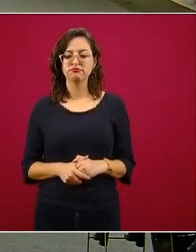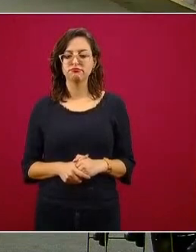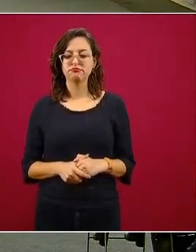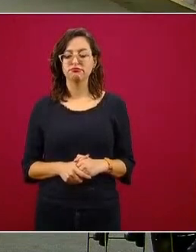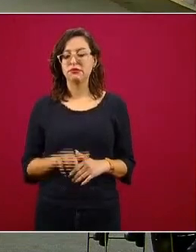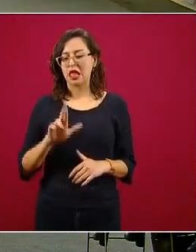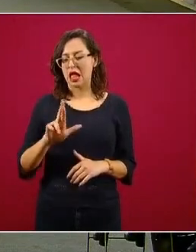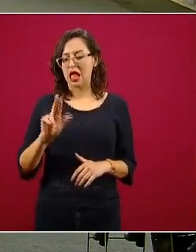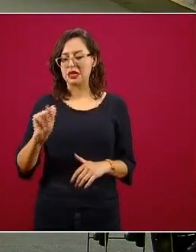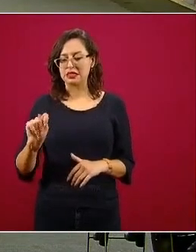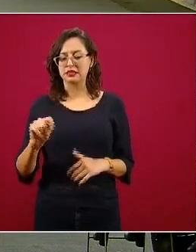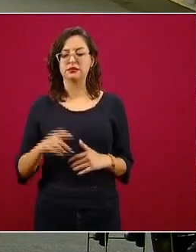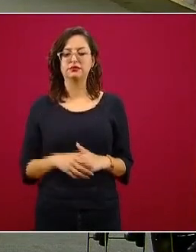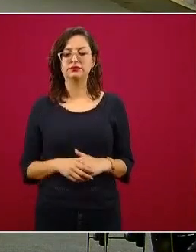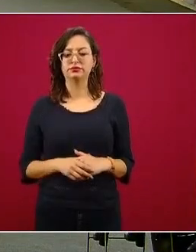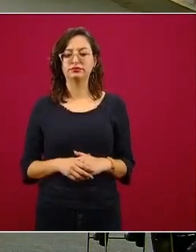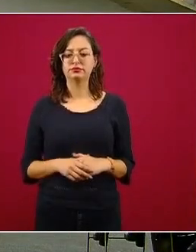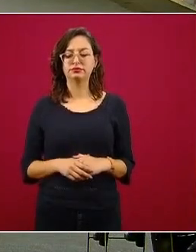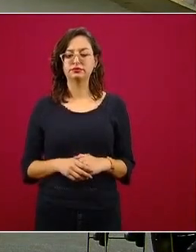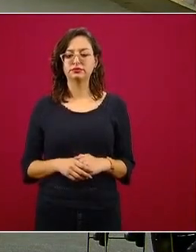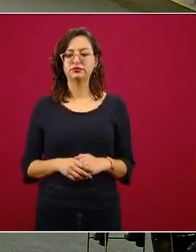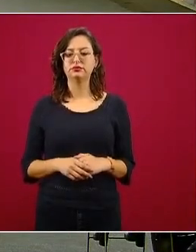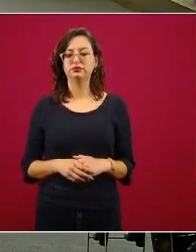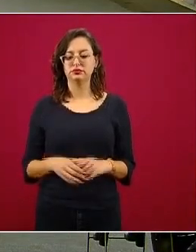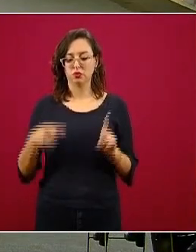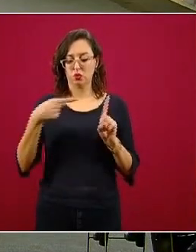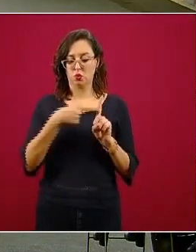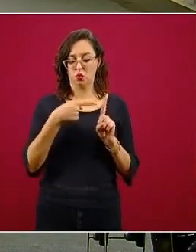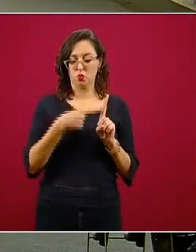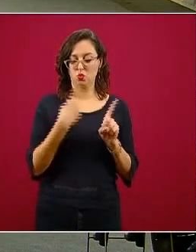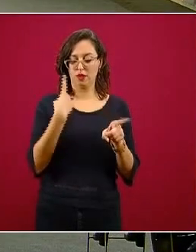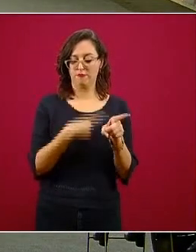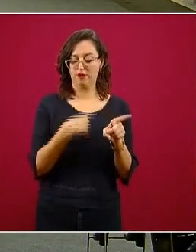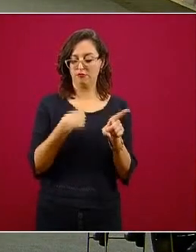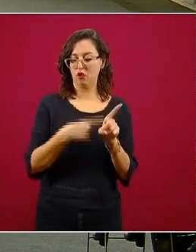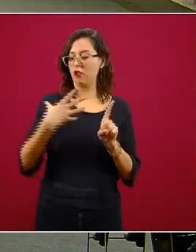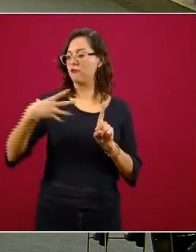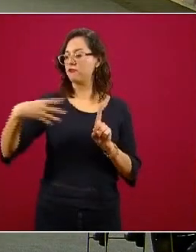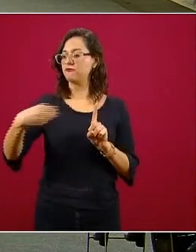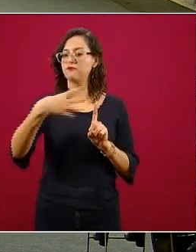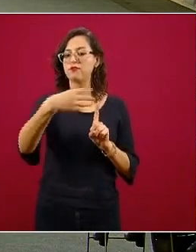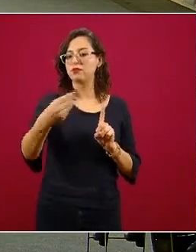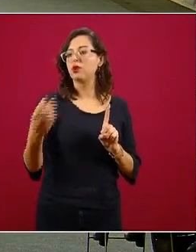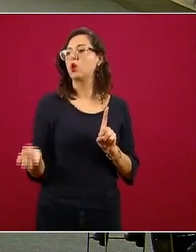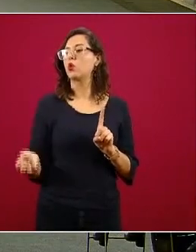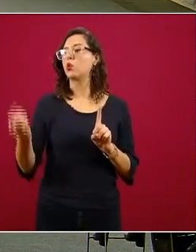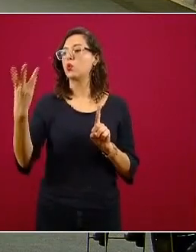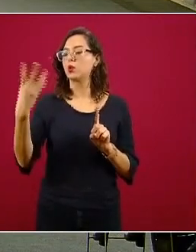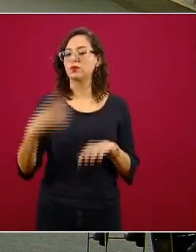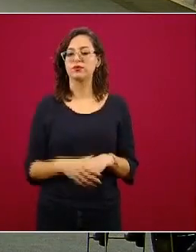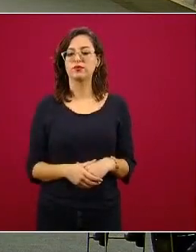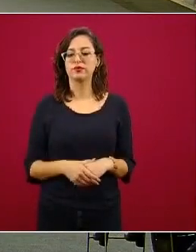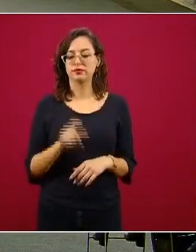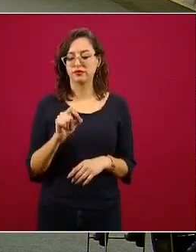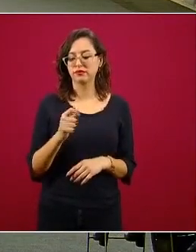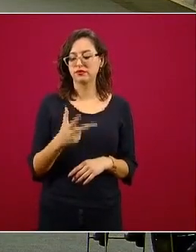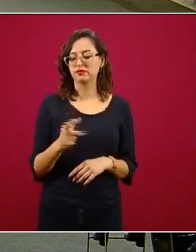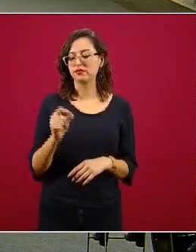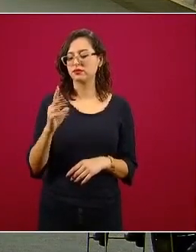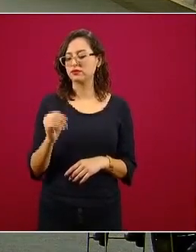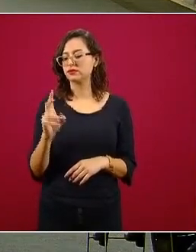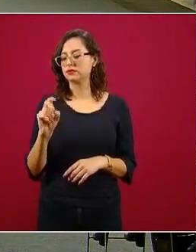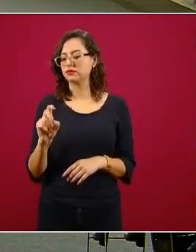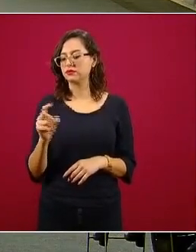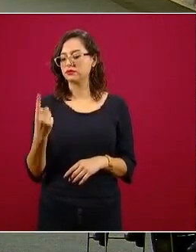Veamos la RT. RT, el número de contagios que ocurren por cada persona infectada de COVID. Aquí tenemos 28, 29,